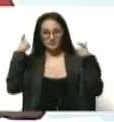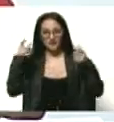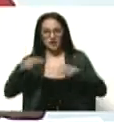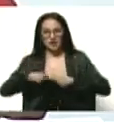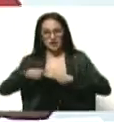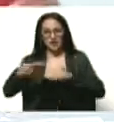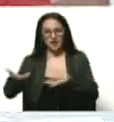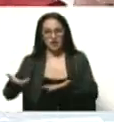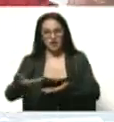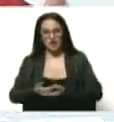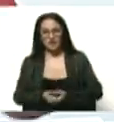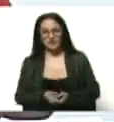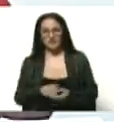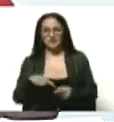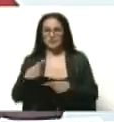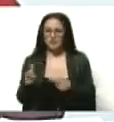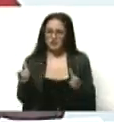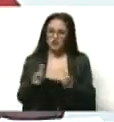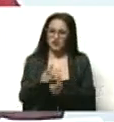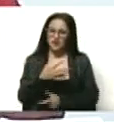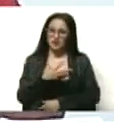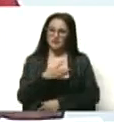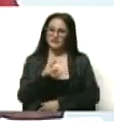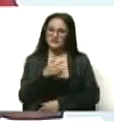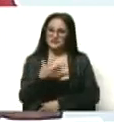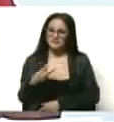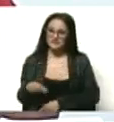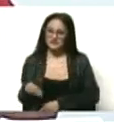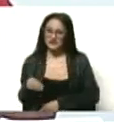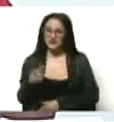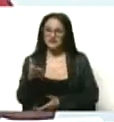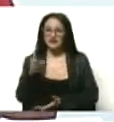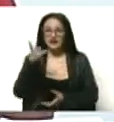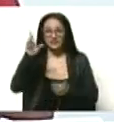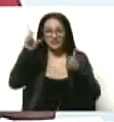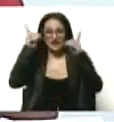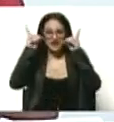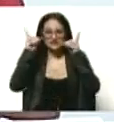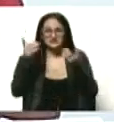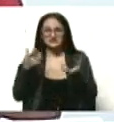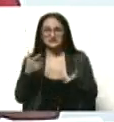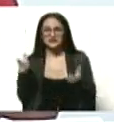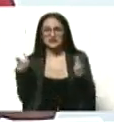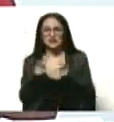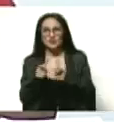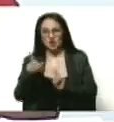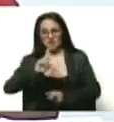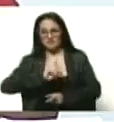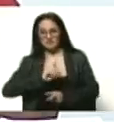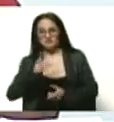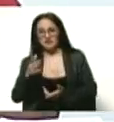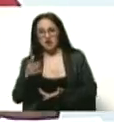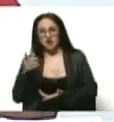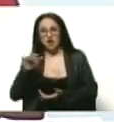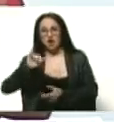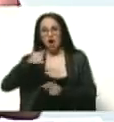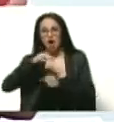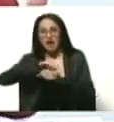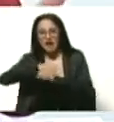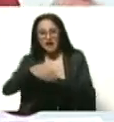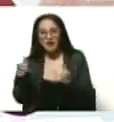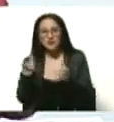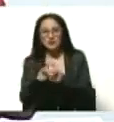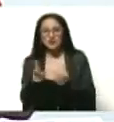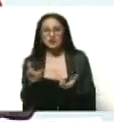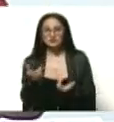regaló. Después se reunió con la vicepresidenta de Elsi, con mi persona, con Jorge, con Tarek. Bueno, viene